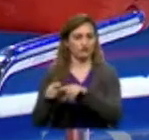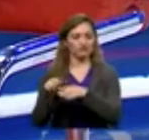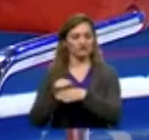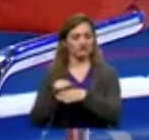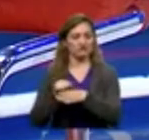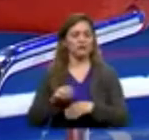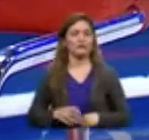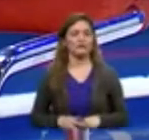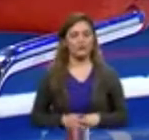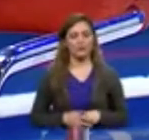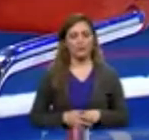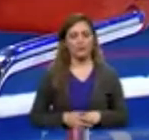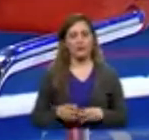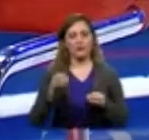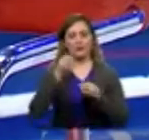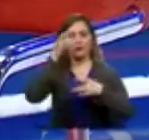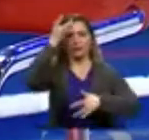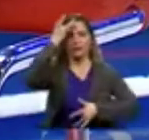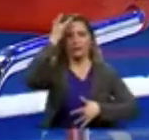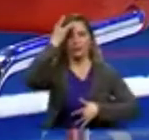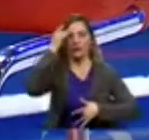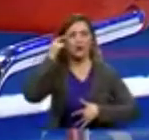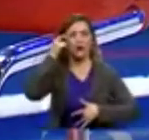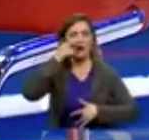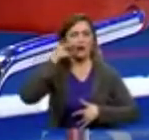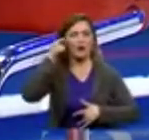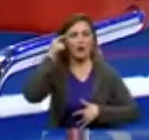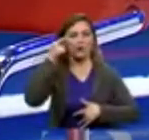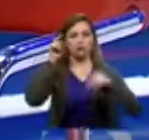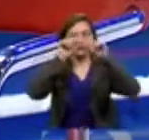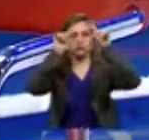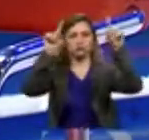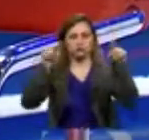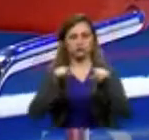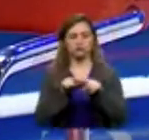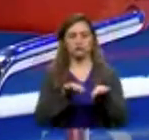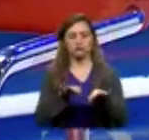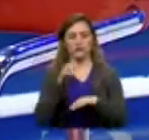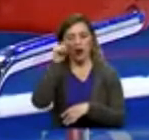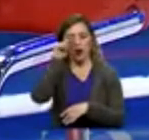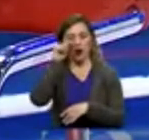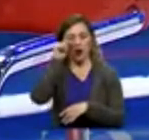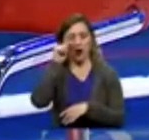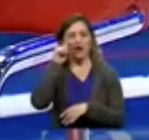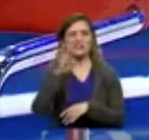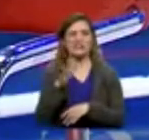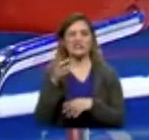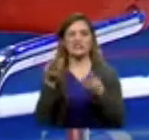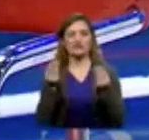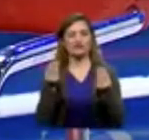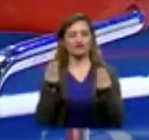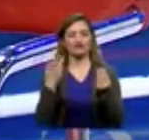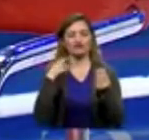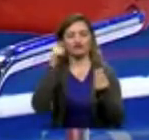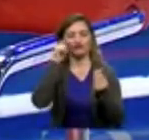ecuatorianos, quienes pasan más cantidad de tiempo frente al computador o con artículos electrónicos son quienes más lo padecen.